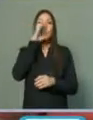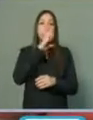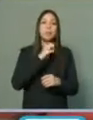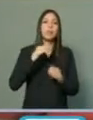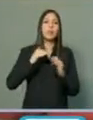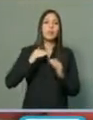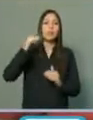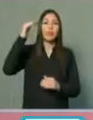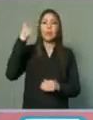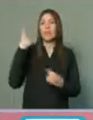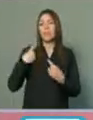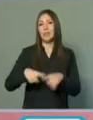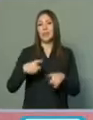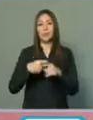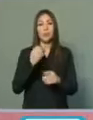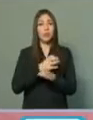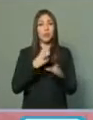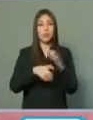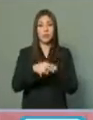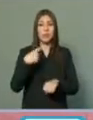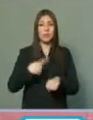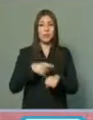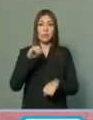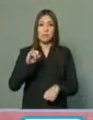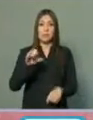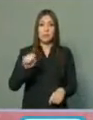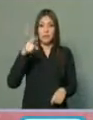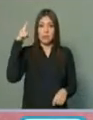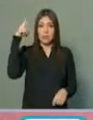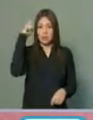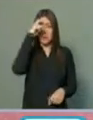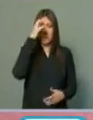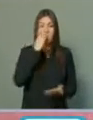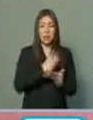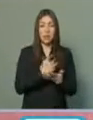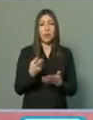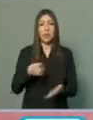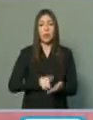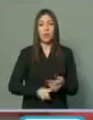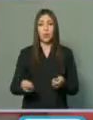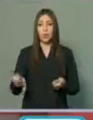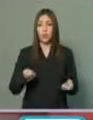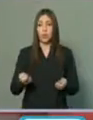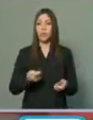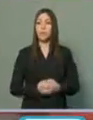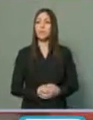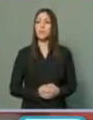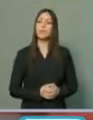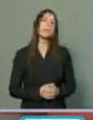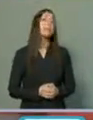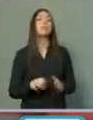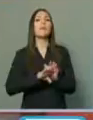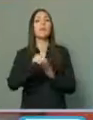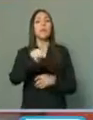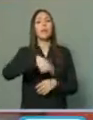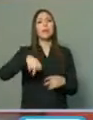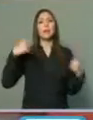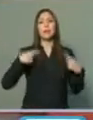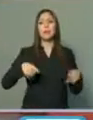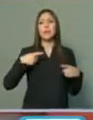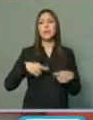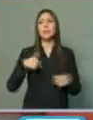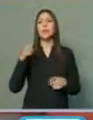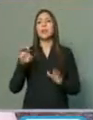altura, muchas cosas, ¿no? Es un padecimiento de difícil diagnóstico y control. Doctor, y definitivamente. para la gente que nos ve en casa, si tienen dudas, si